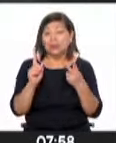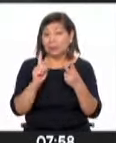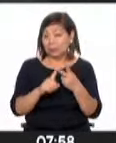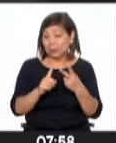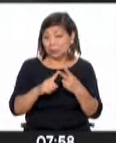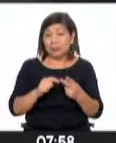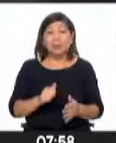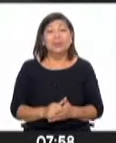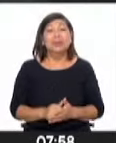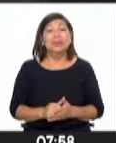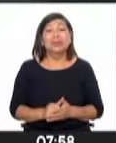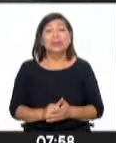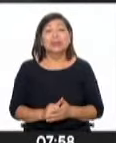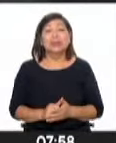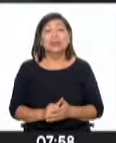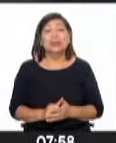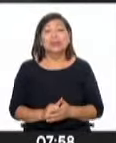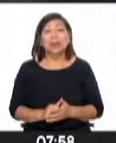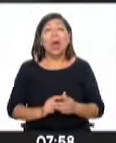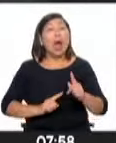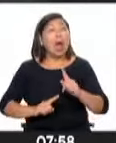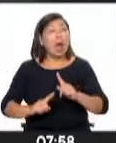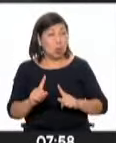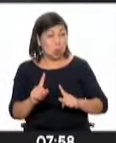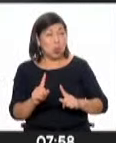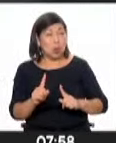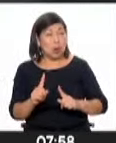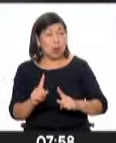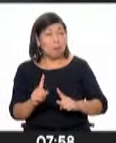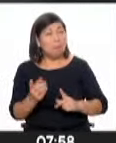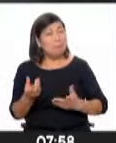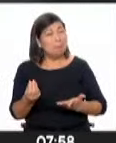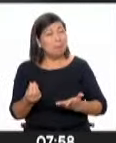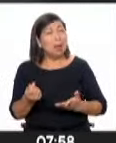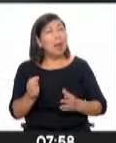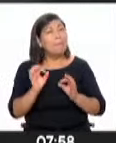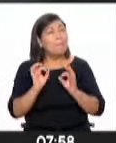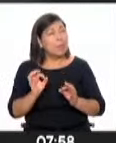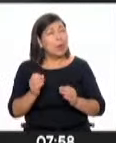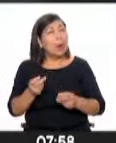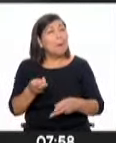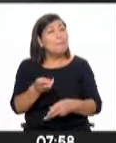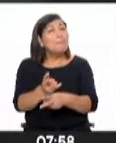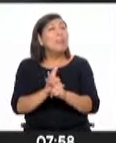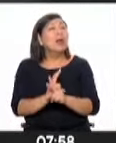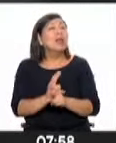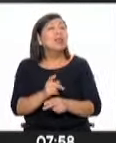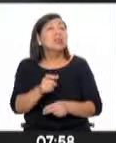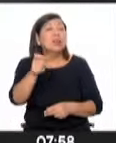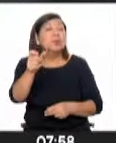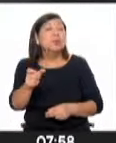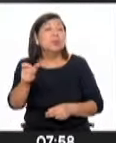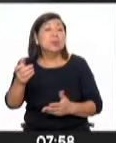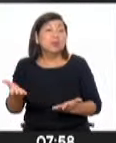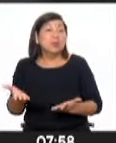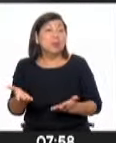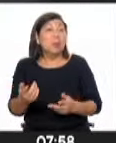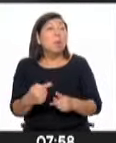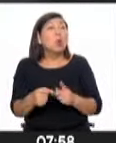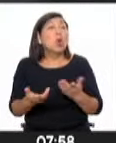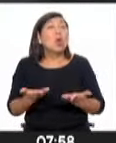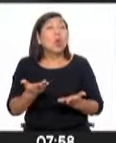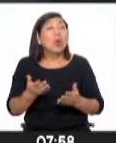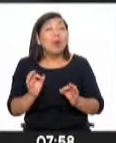segunda es que a muchas entidades financieras les resulta muy riesgoso prestarle a estos clientes, a